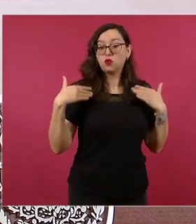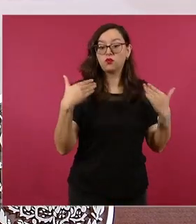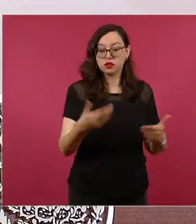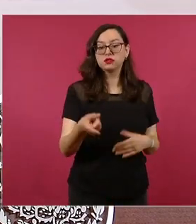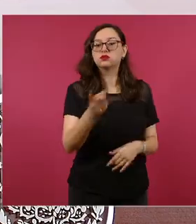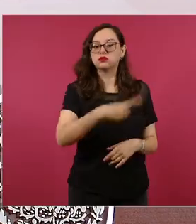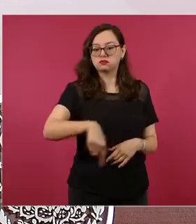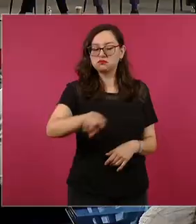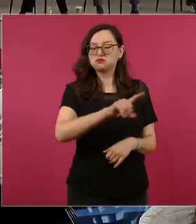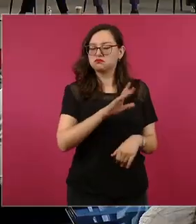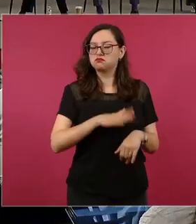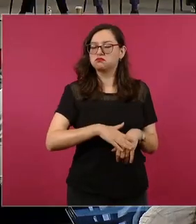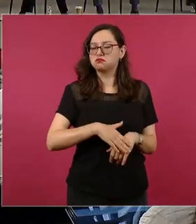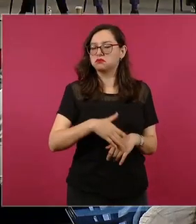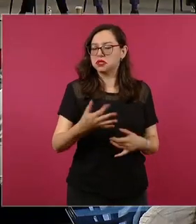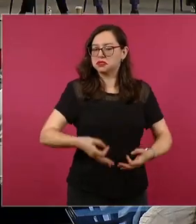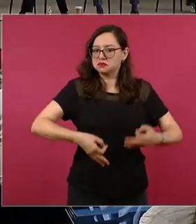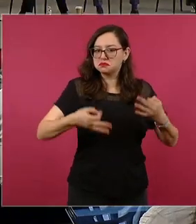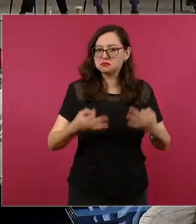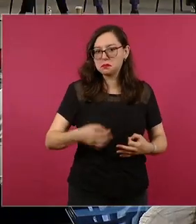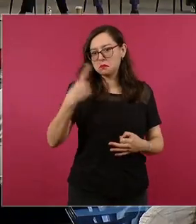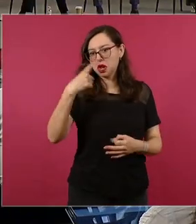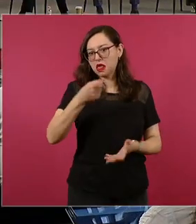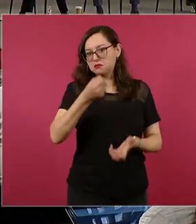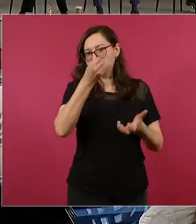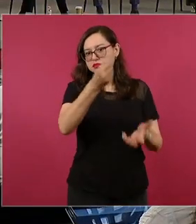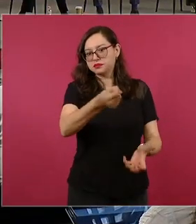ejercer estos recursos. Muchísimas gracias, presidente. Es cuanto.